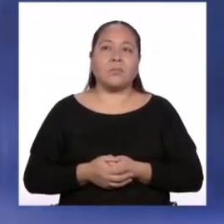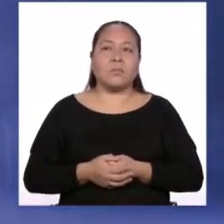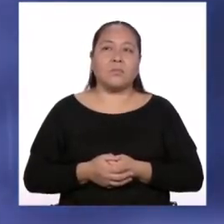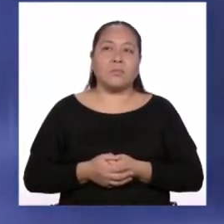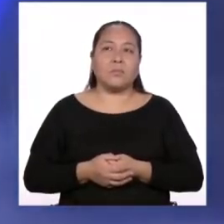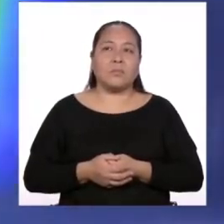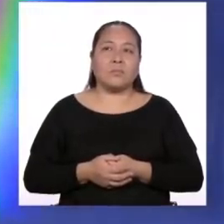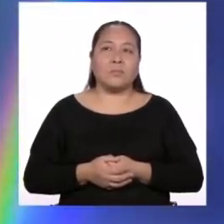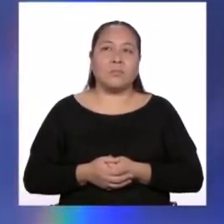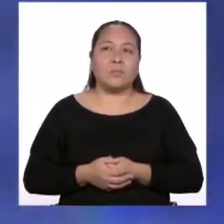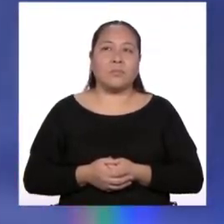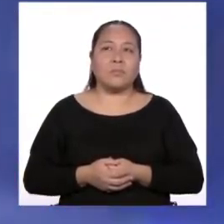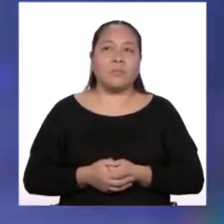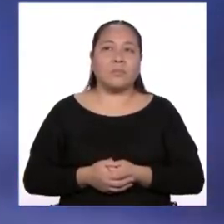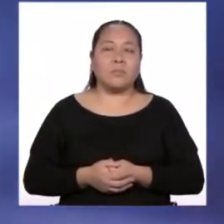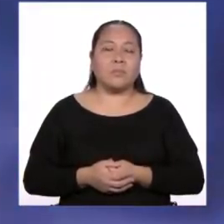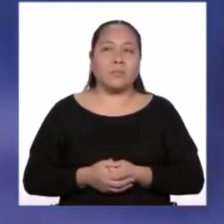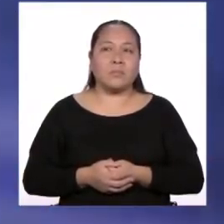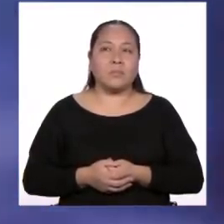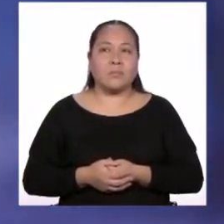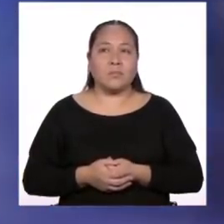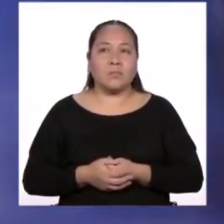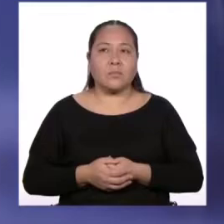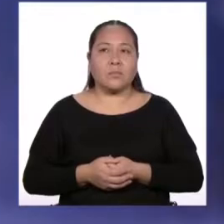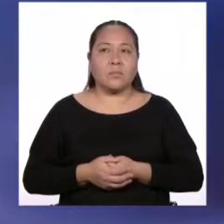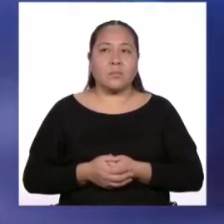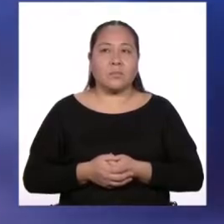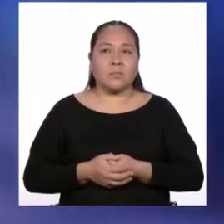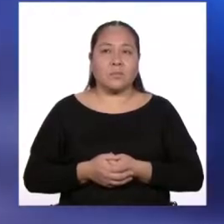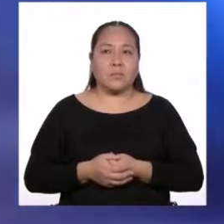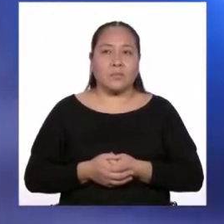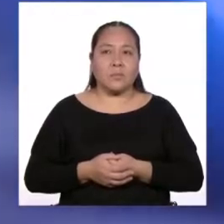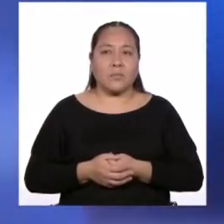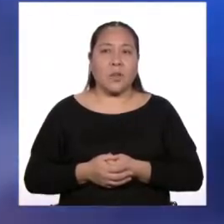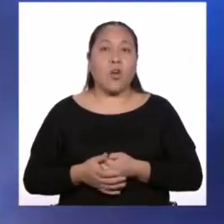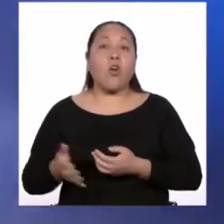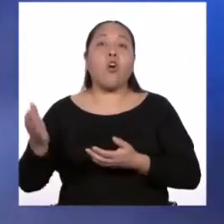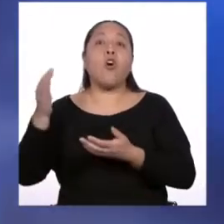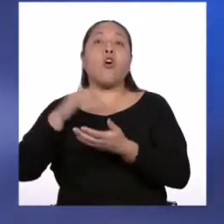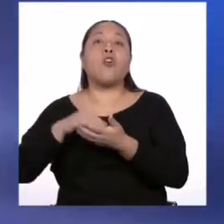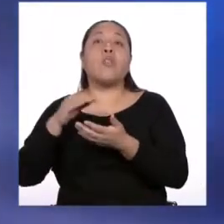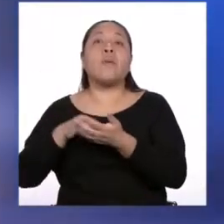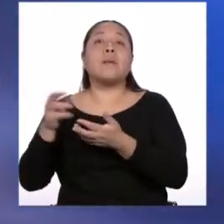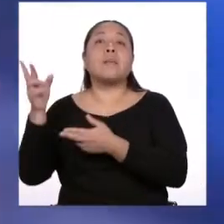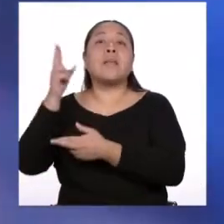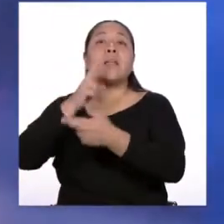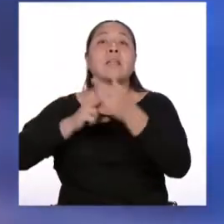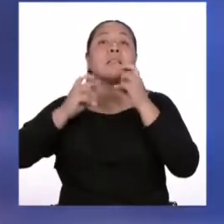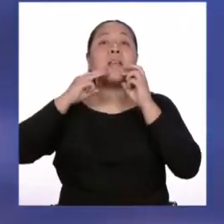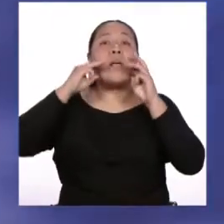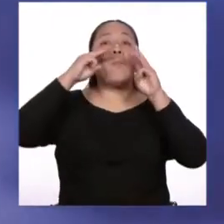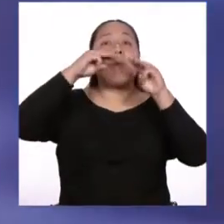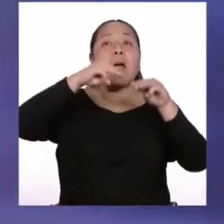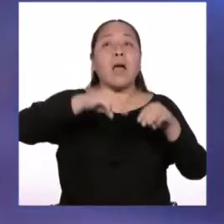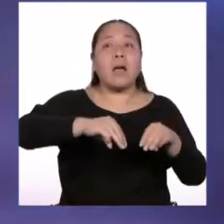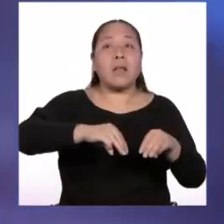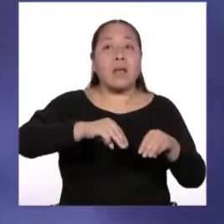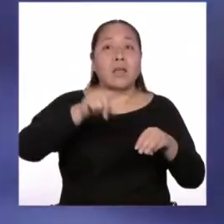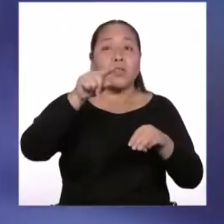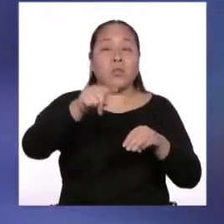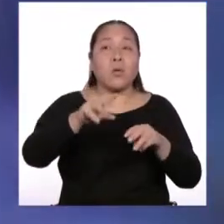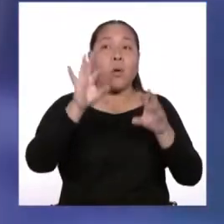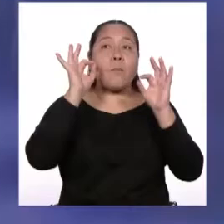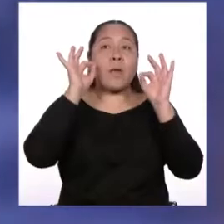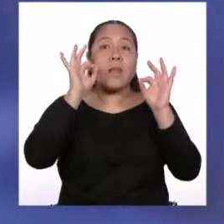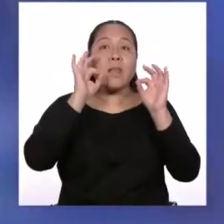De vuelta al mar, Odiseo debió enfrentar a las sirenas,